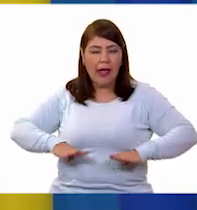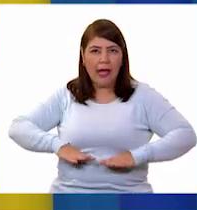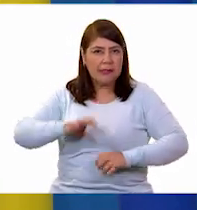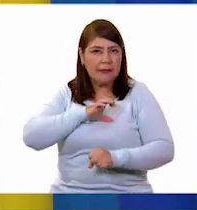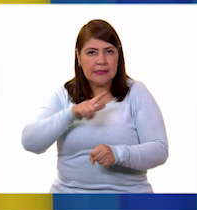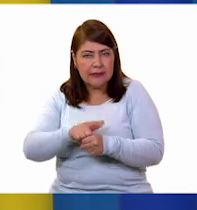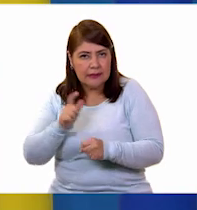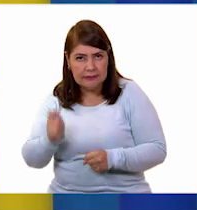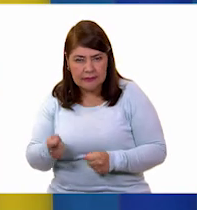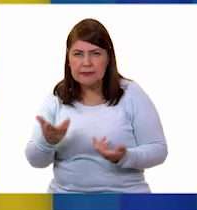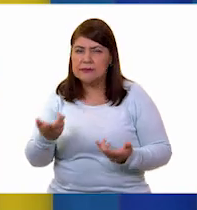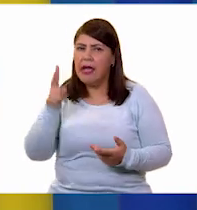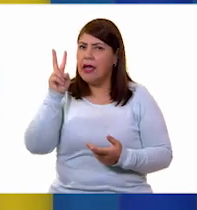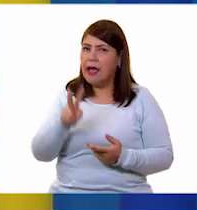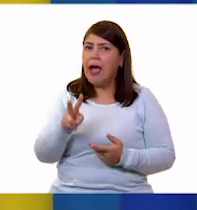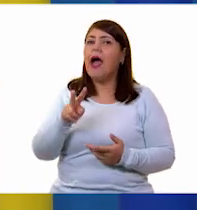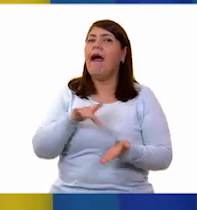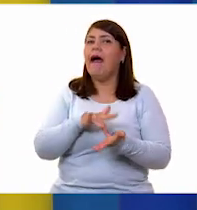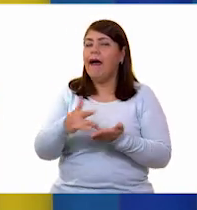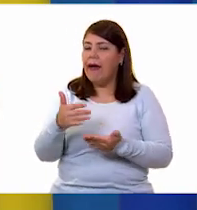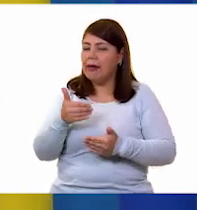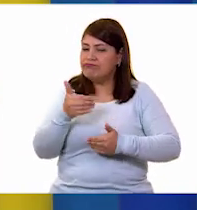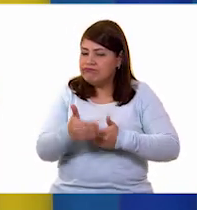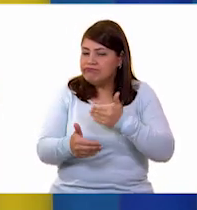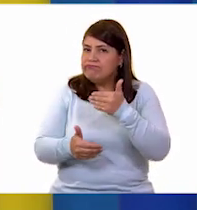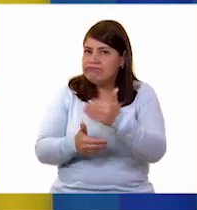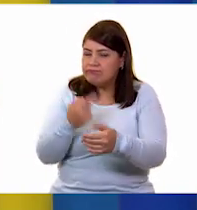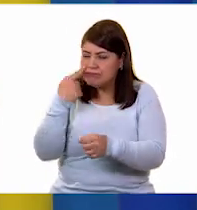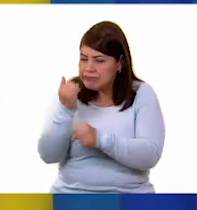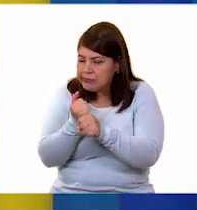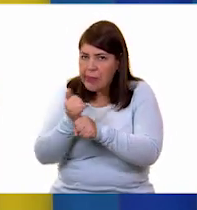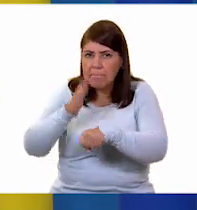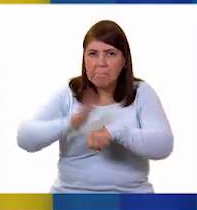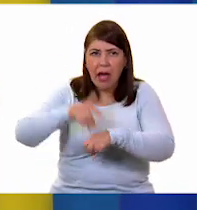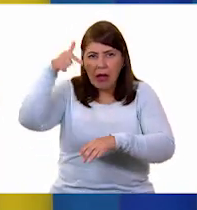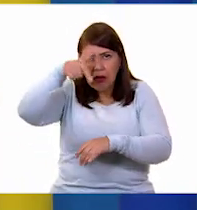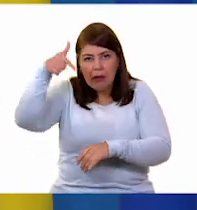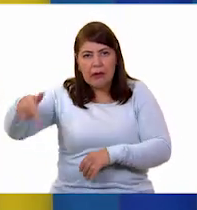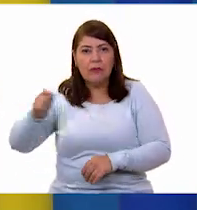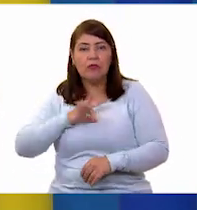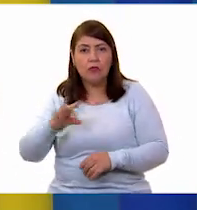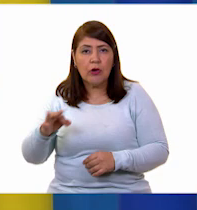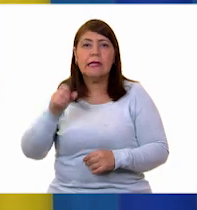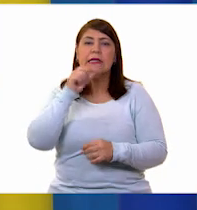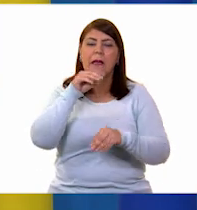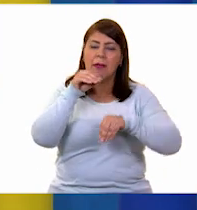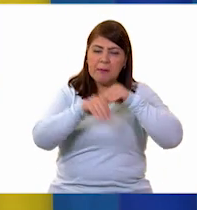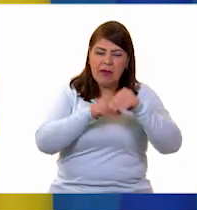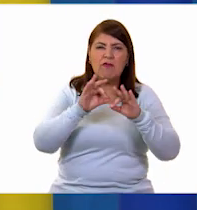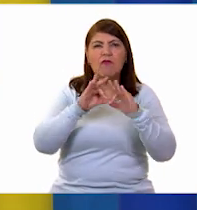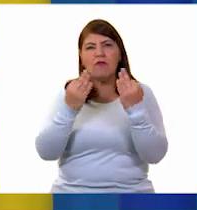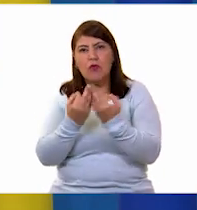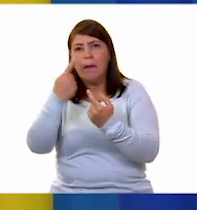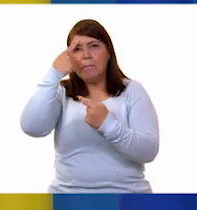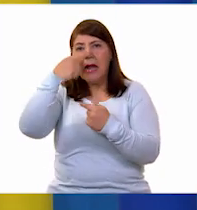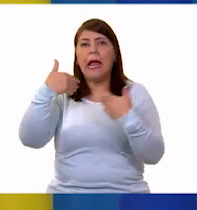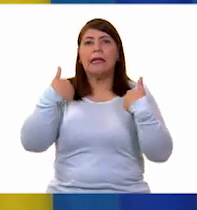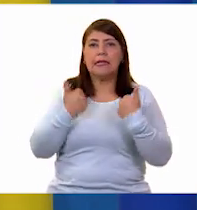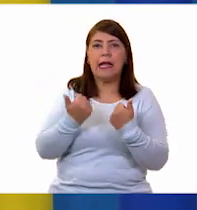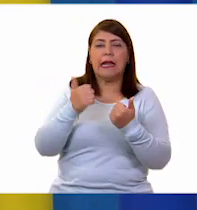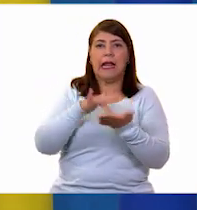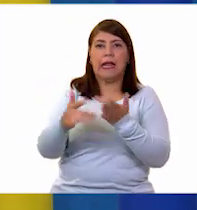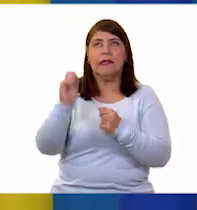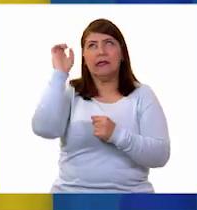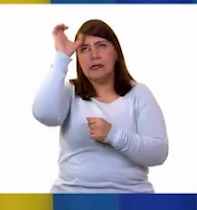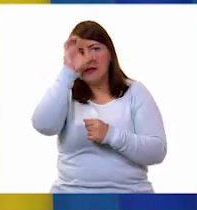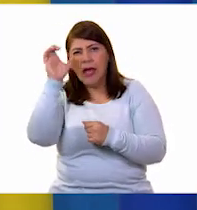Esto ha permitido importantes avances científicos, en especial la construcción de modelos para entender a través de la ciencia